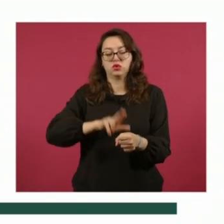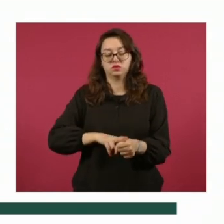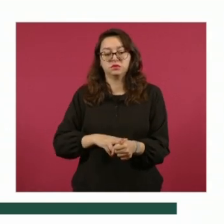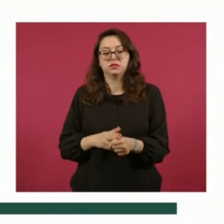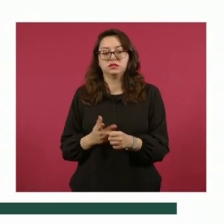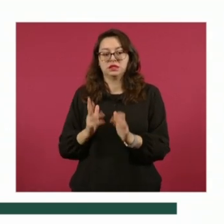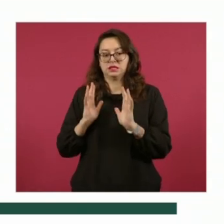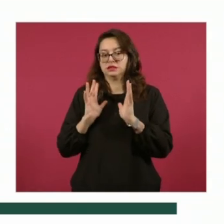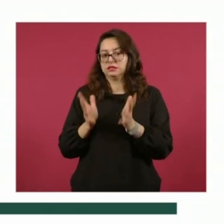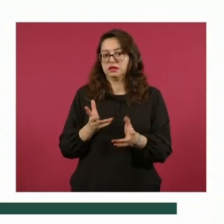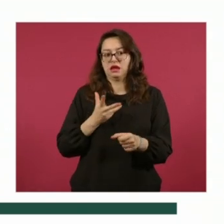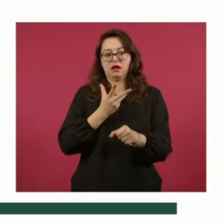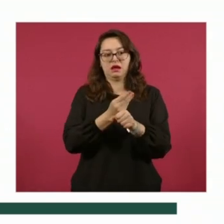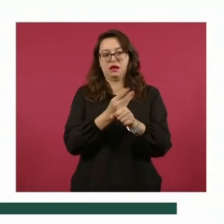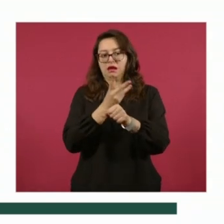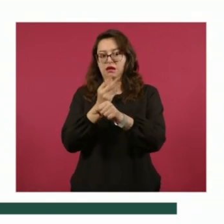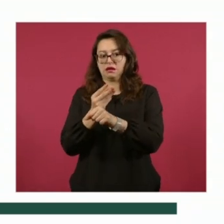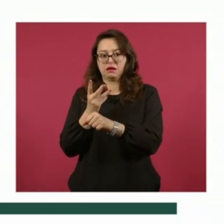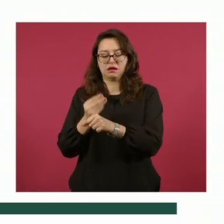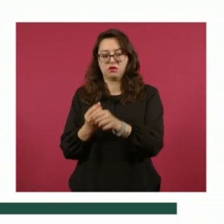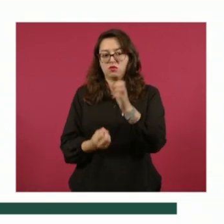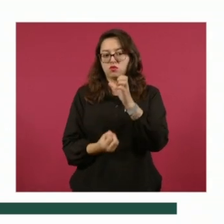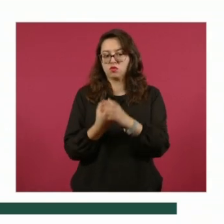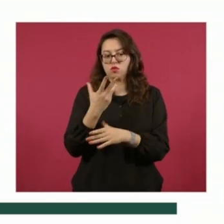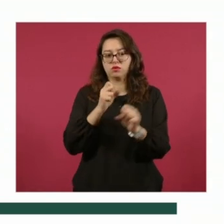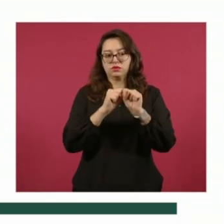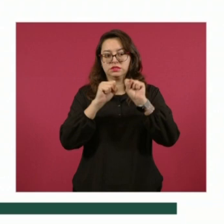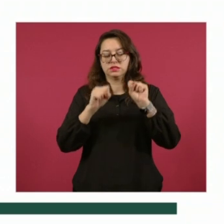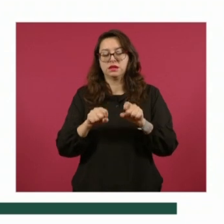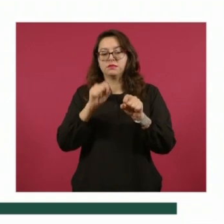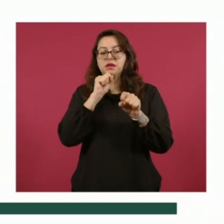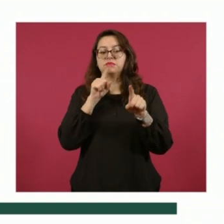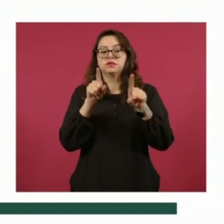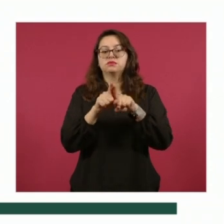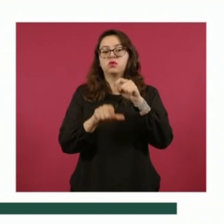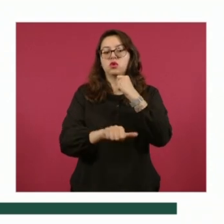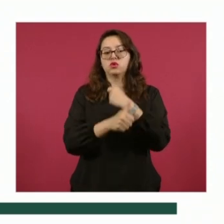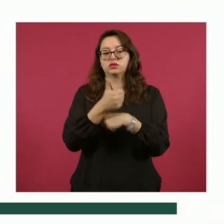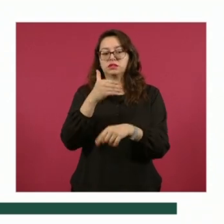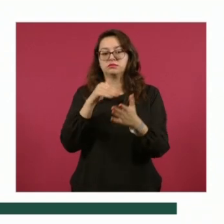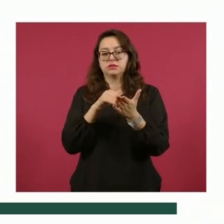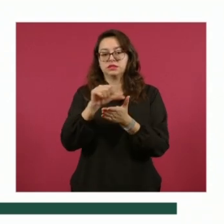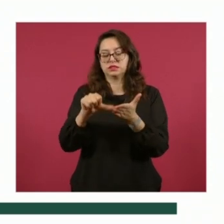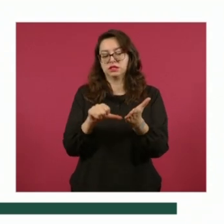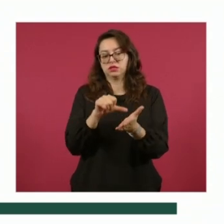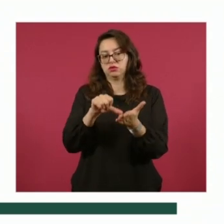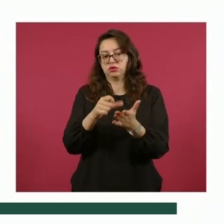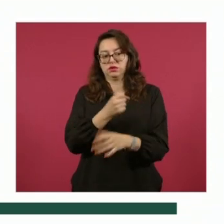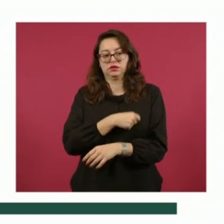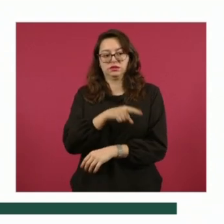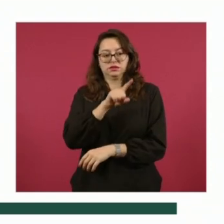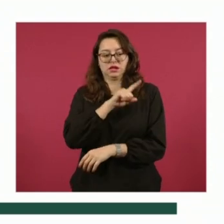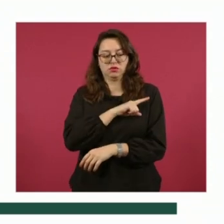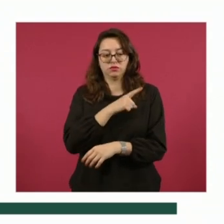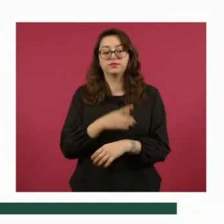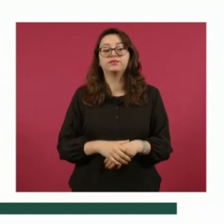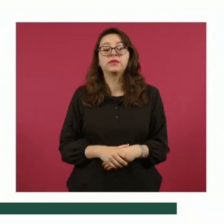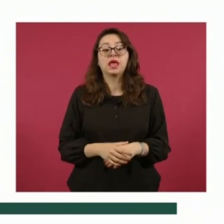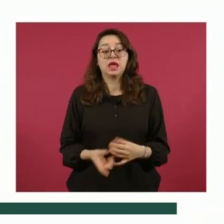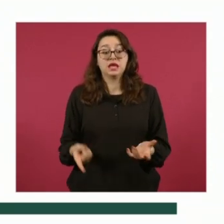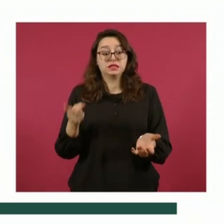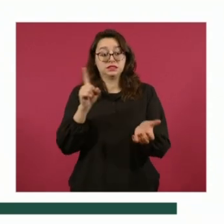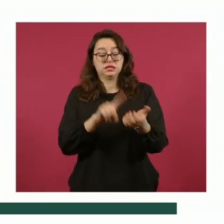de salud. Ahora, respecto al personal, lo que comentaba, además de los cuerpos de gobierno, se